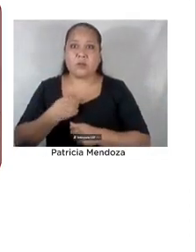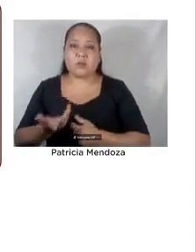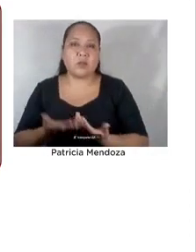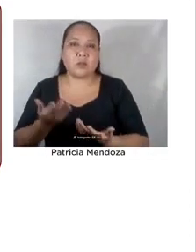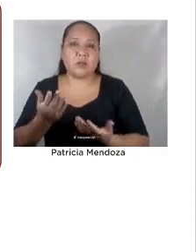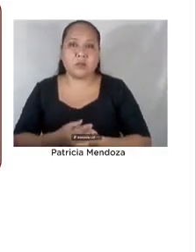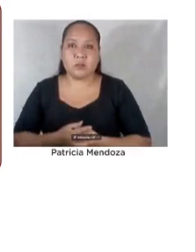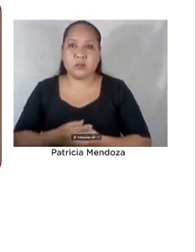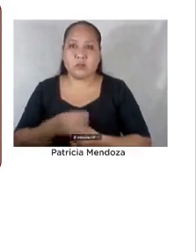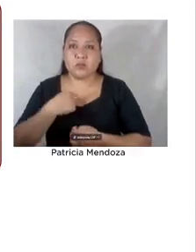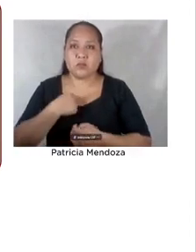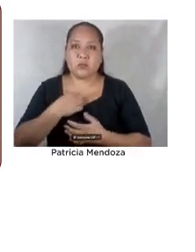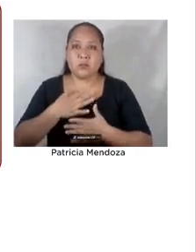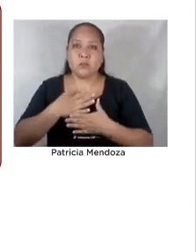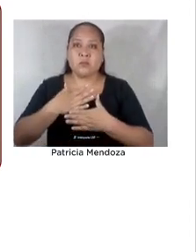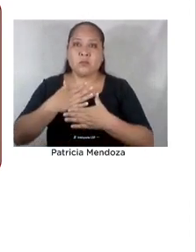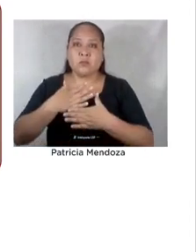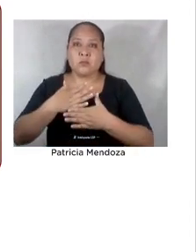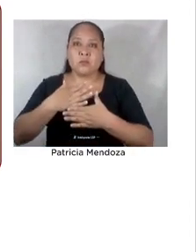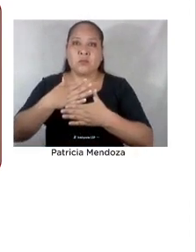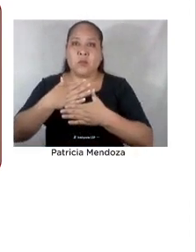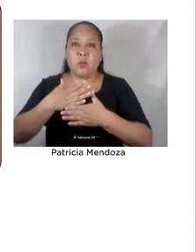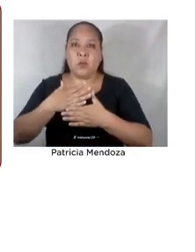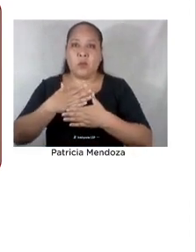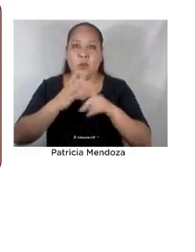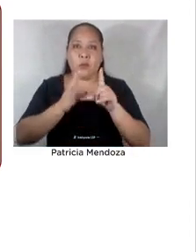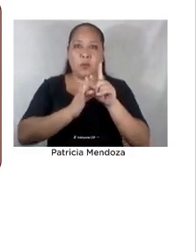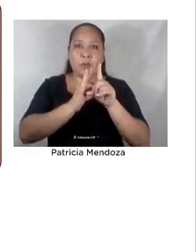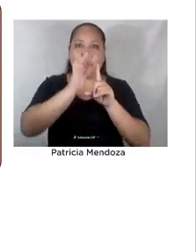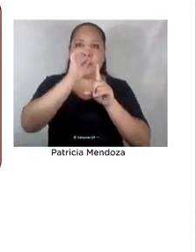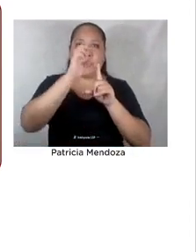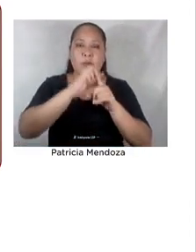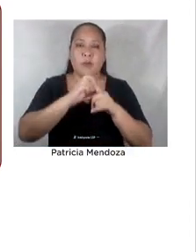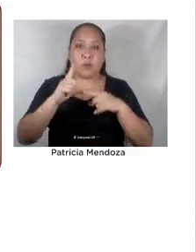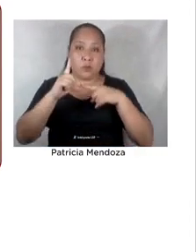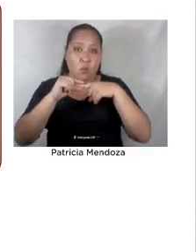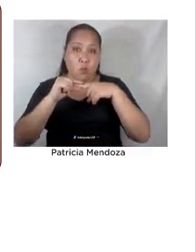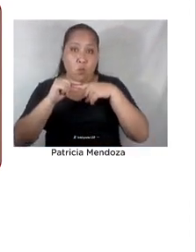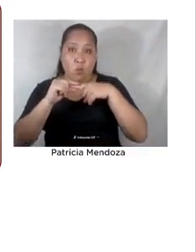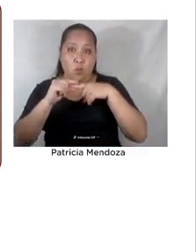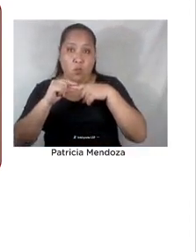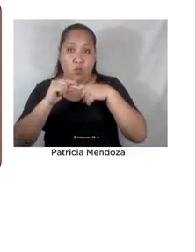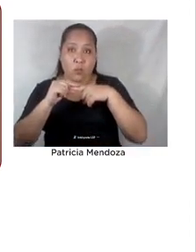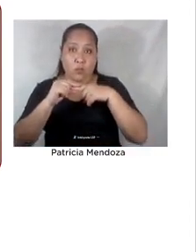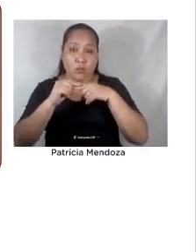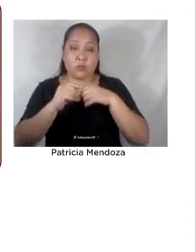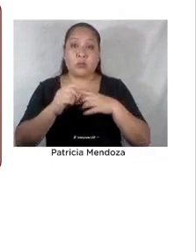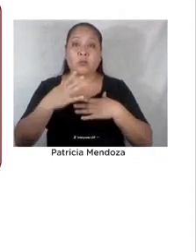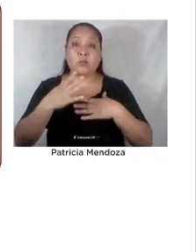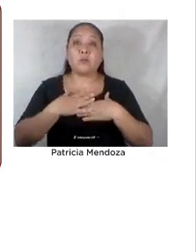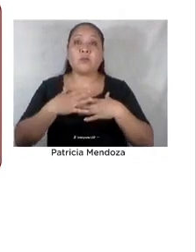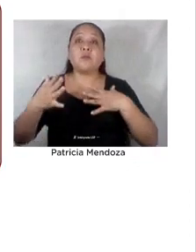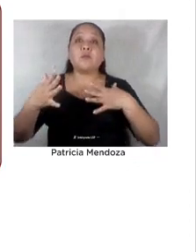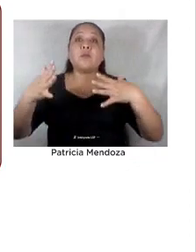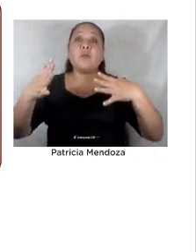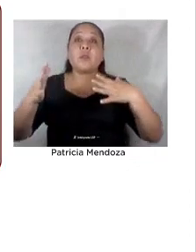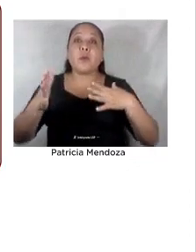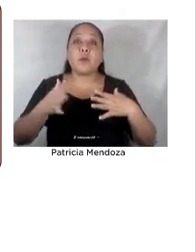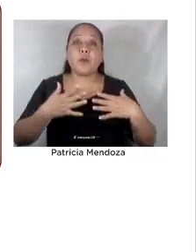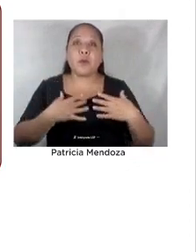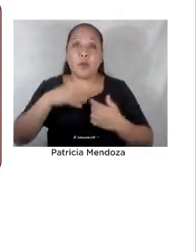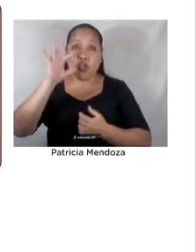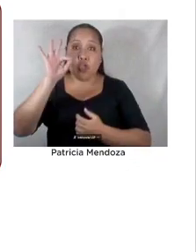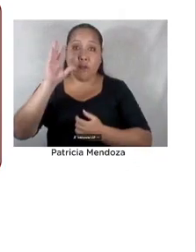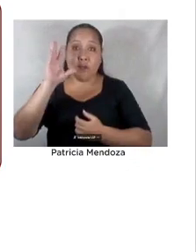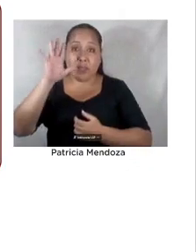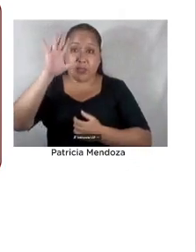si estoy por debajo de los 95 con el pulso oxímetro. También tengo que estar muy atento a mi salud emocional, tengo que estar